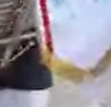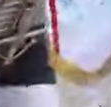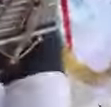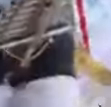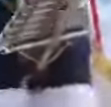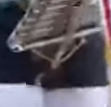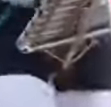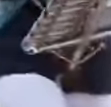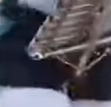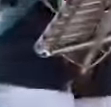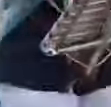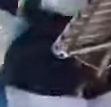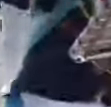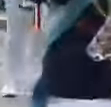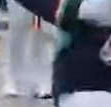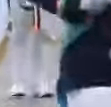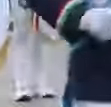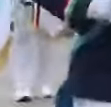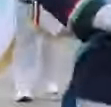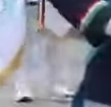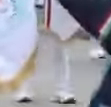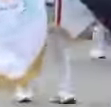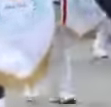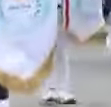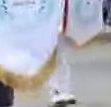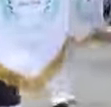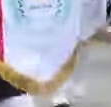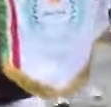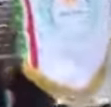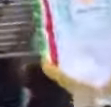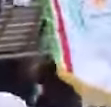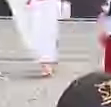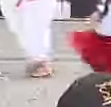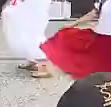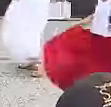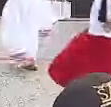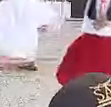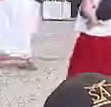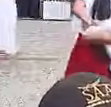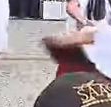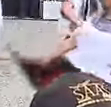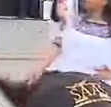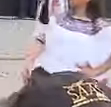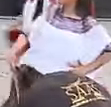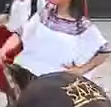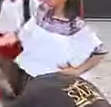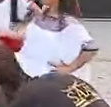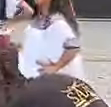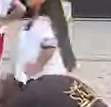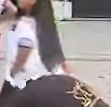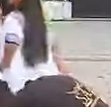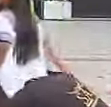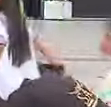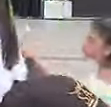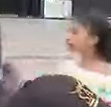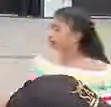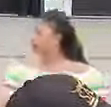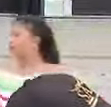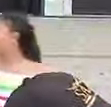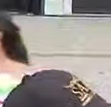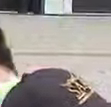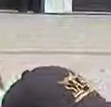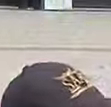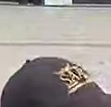Pensotti, la banda de guerra del Colegio Pensotti, es una nueva generación. Ha participado en diferentes festivales y